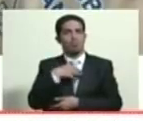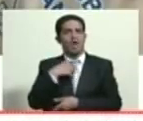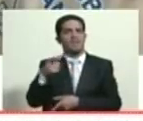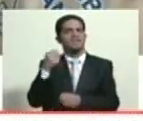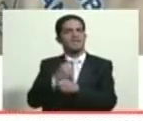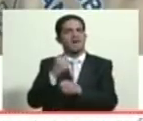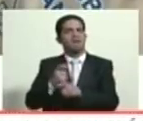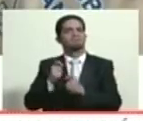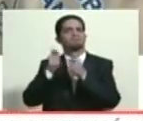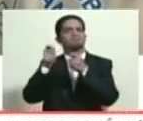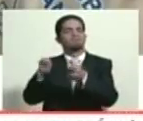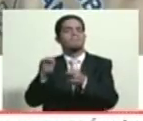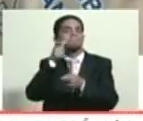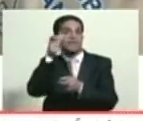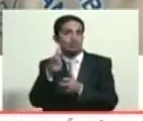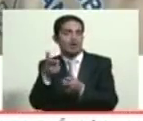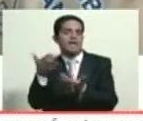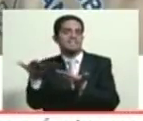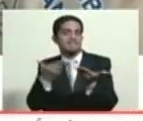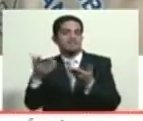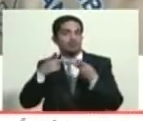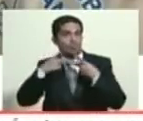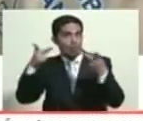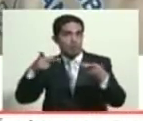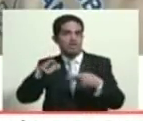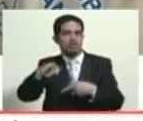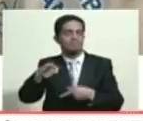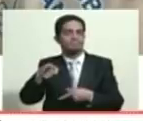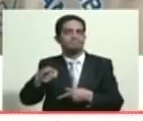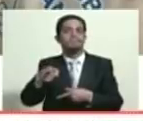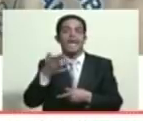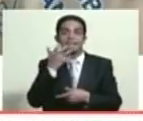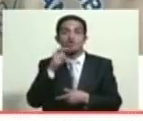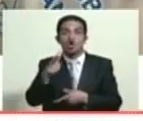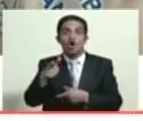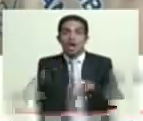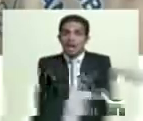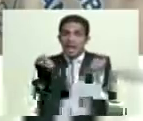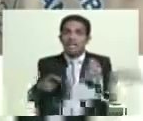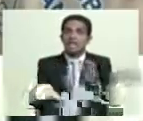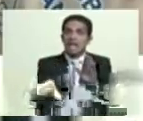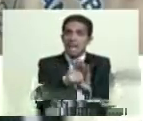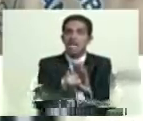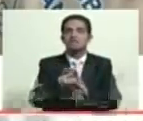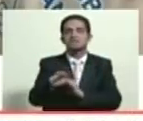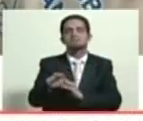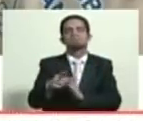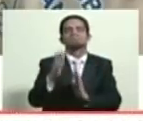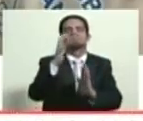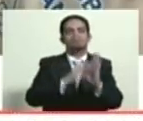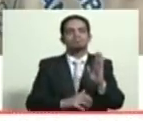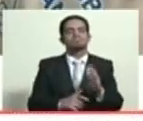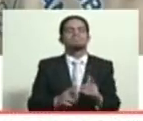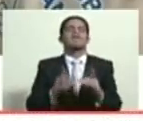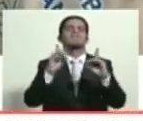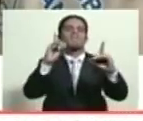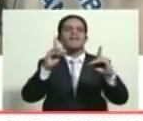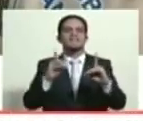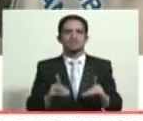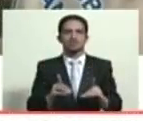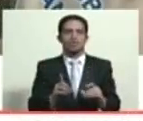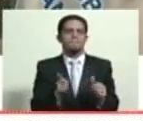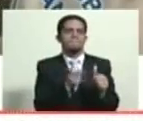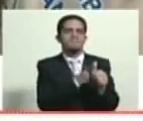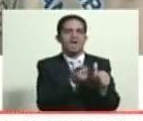los servidores y servidoras pública que cometan irregularidades. Resuelve.